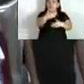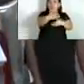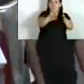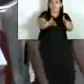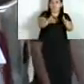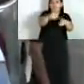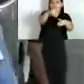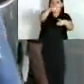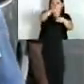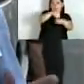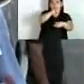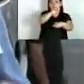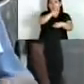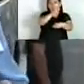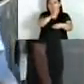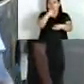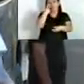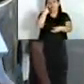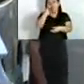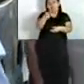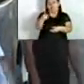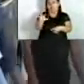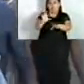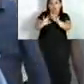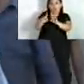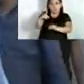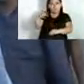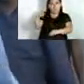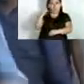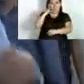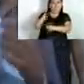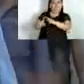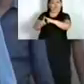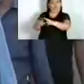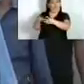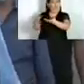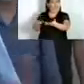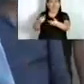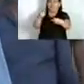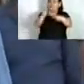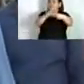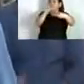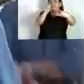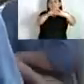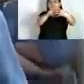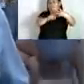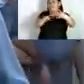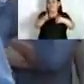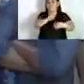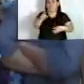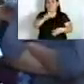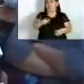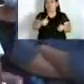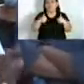juntas receptoras de votos. También aparecieron 100 papeletas más y así han pasado un montón de cosas que